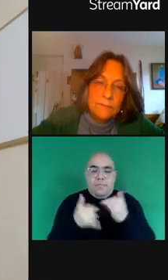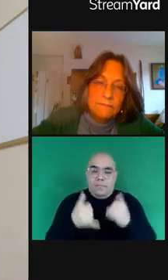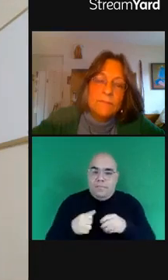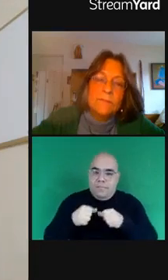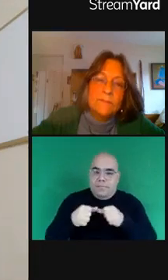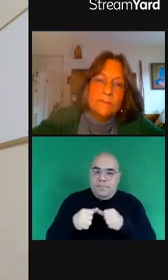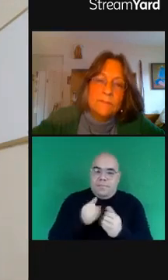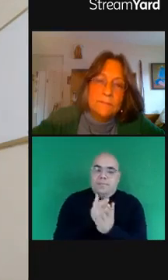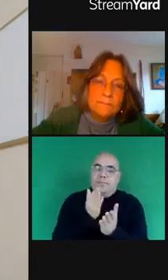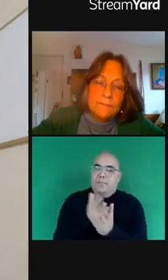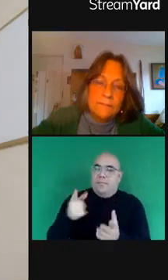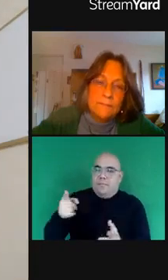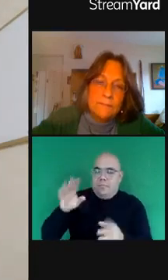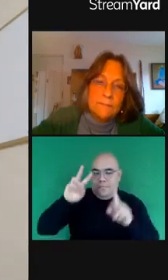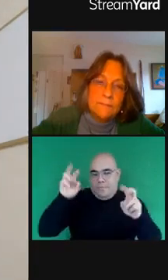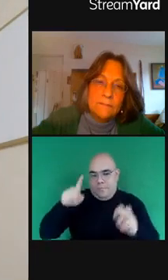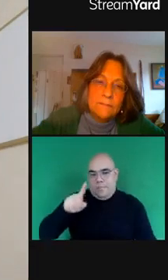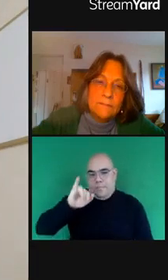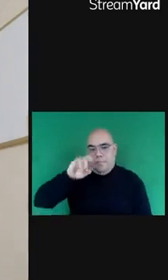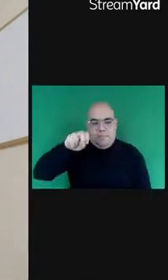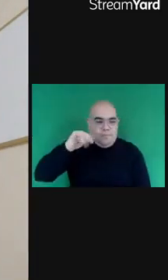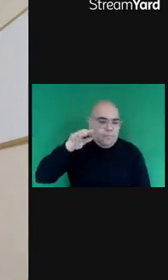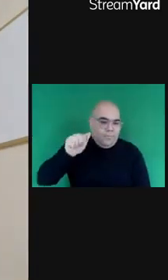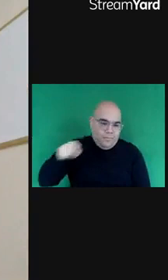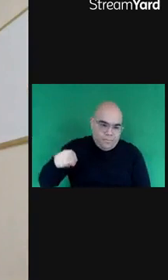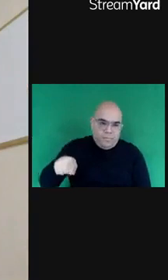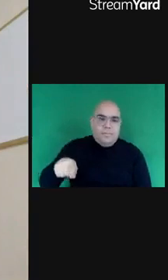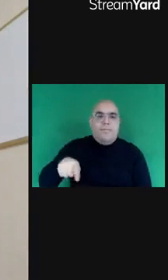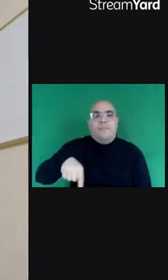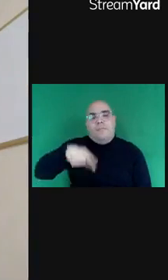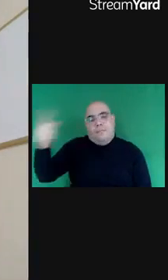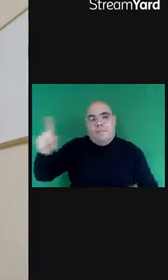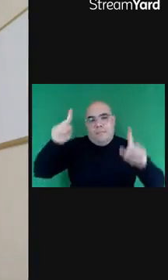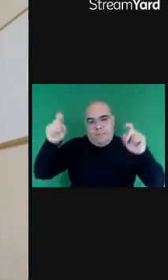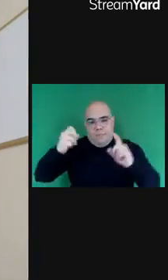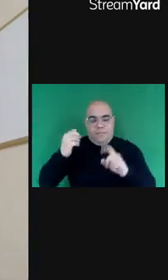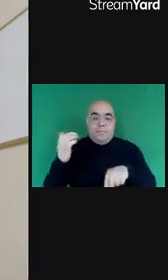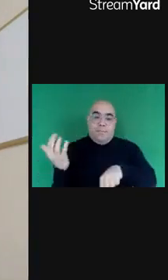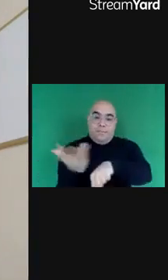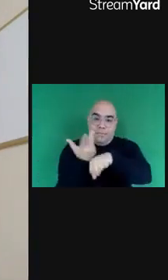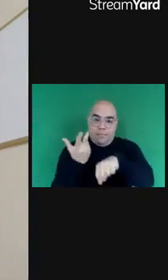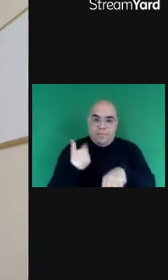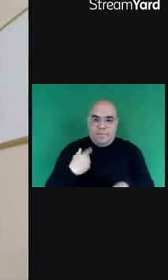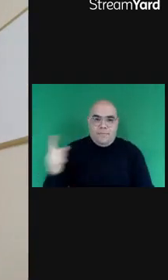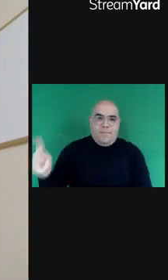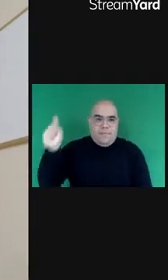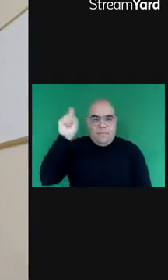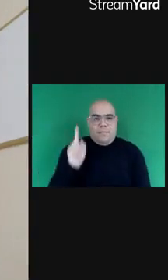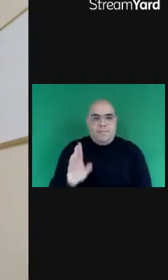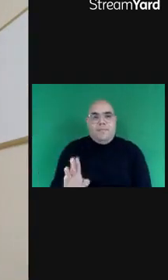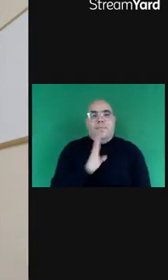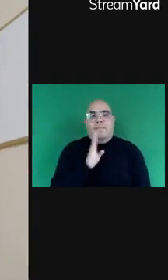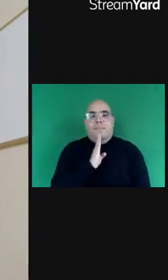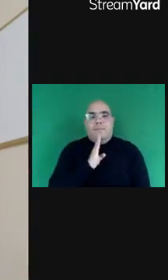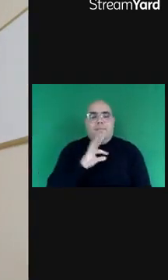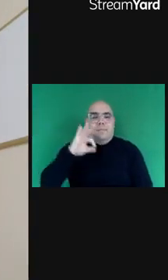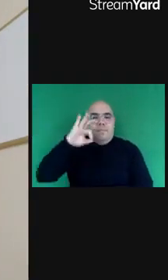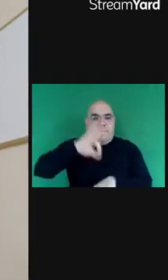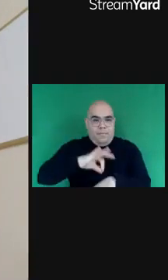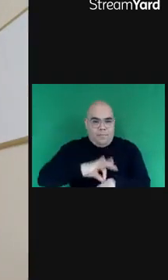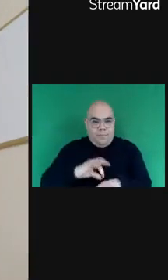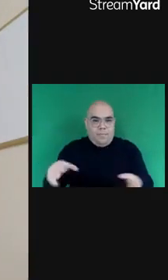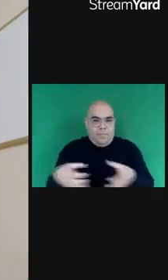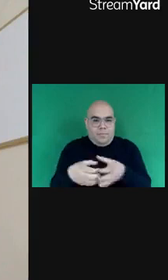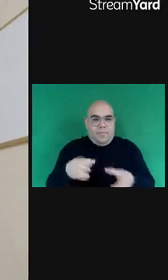con Juanita, le podemos dar paso a esta mirada desde el arte. Para ello, pues, se encuentra aquí la Fundación